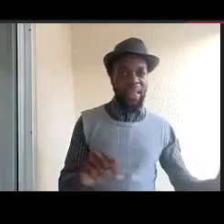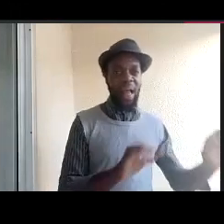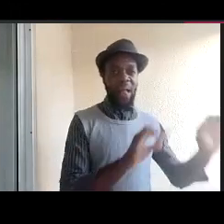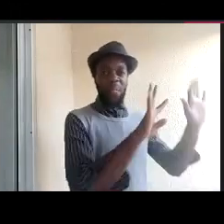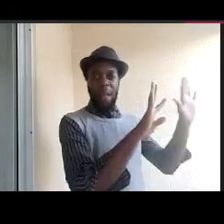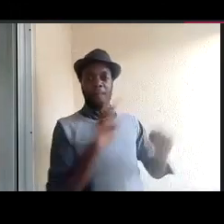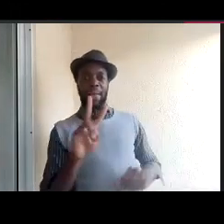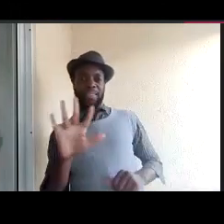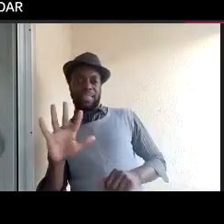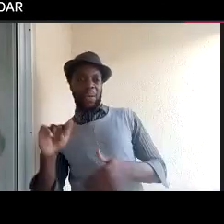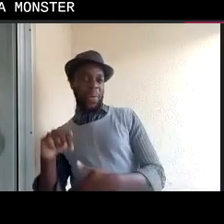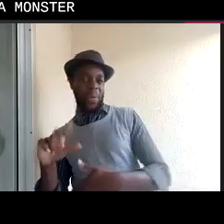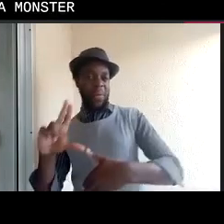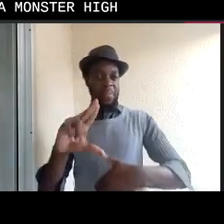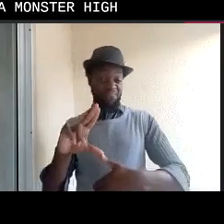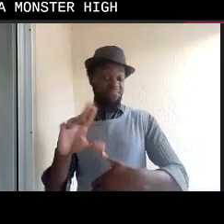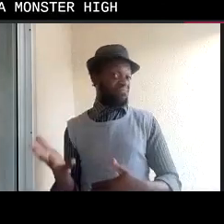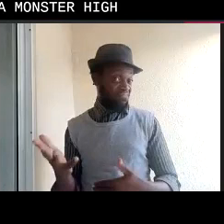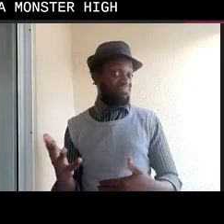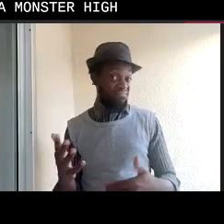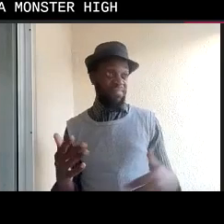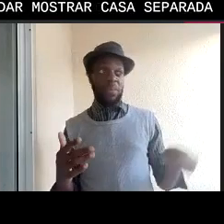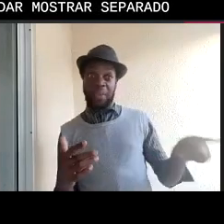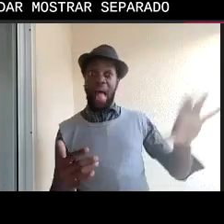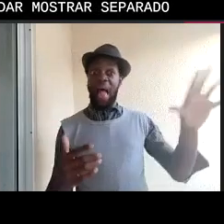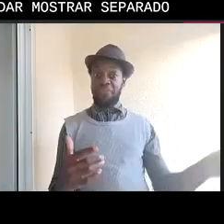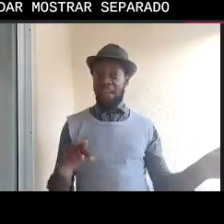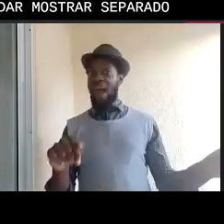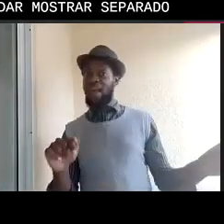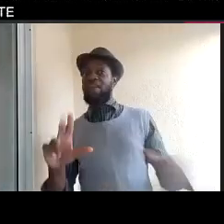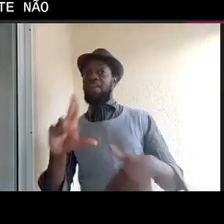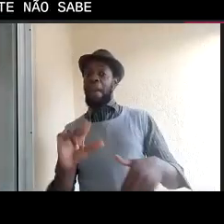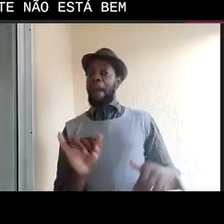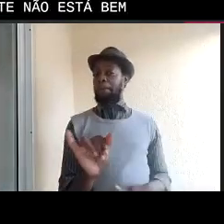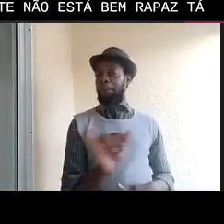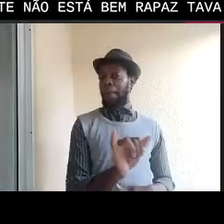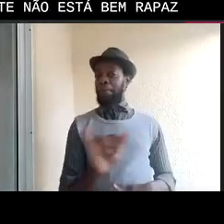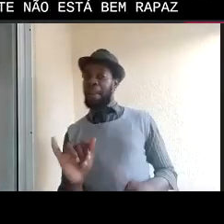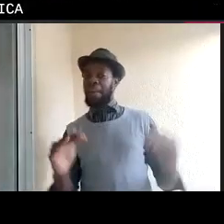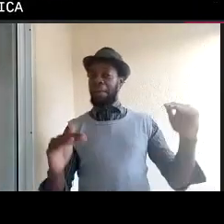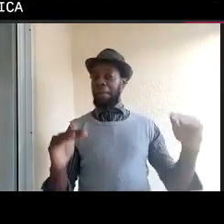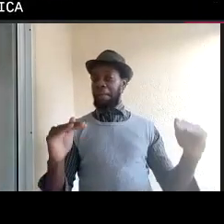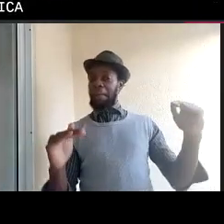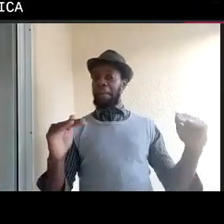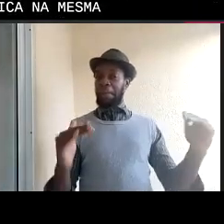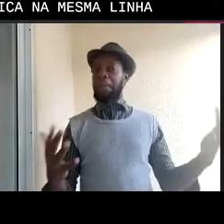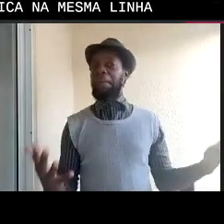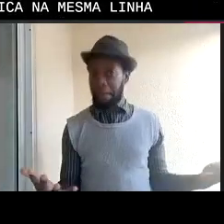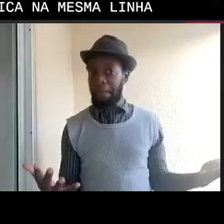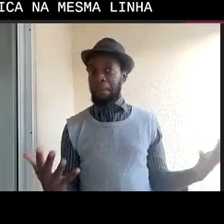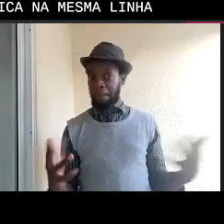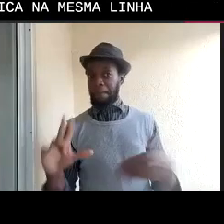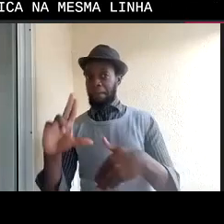Así que no andamos tan separados de África, andamos casi en el mismo rango en América Latina.